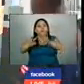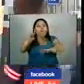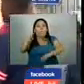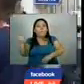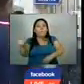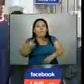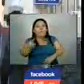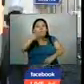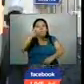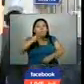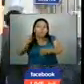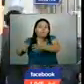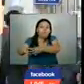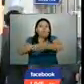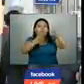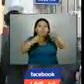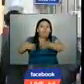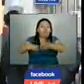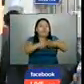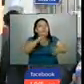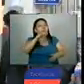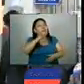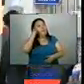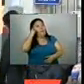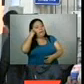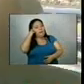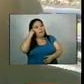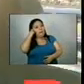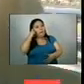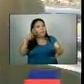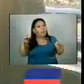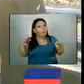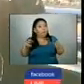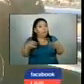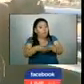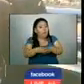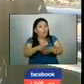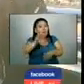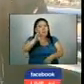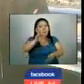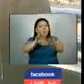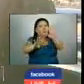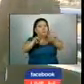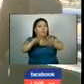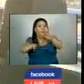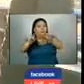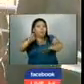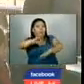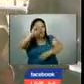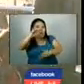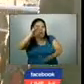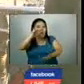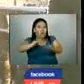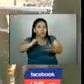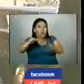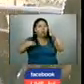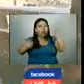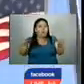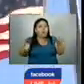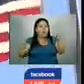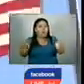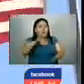retornos mensuales, datos que proyectan una considerable reducción de un 39.6% menos en comparación al